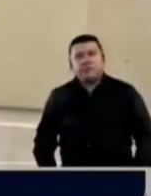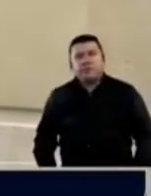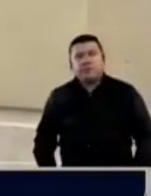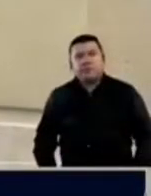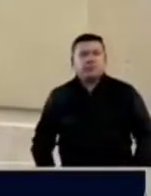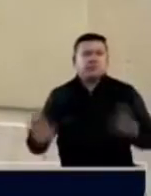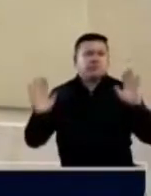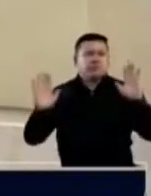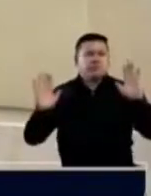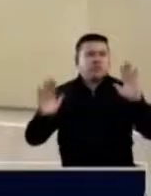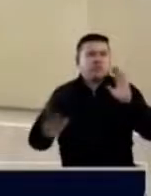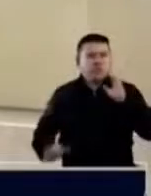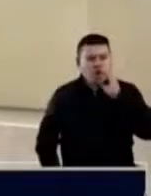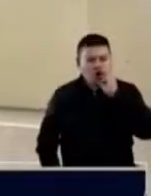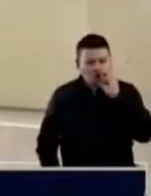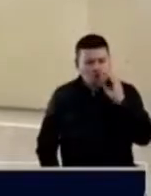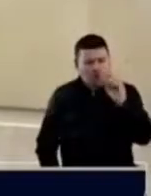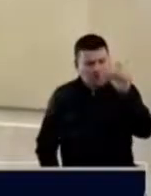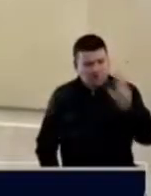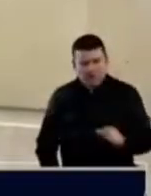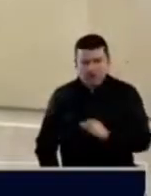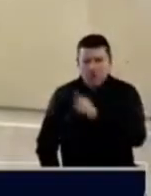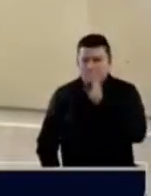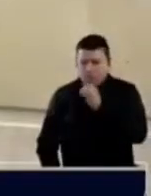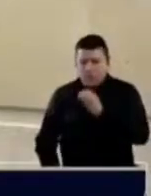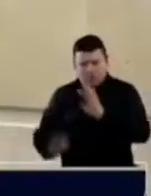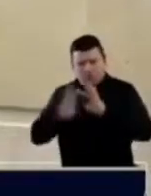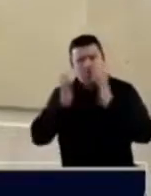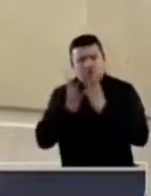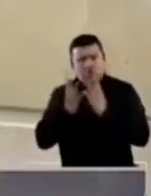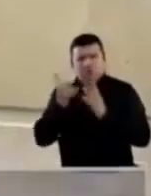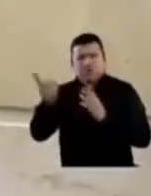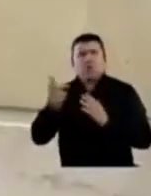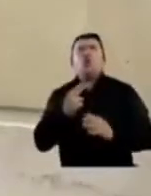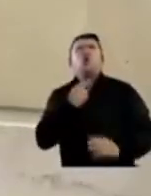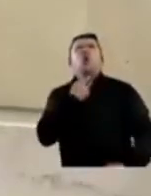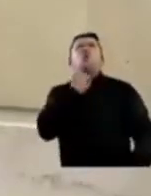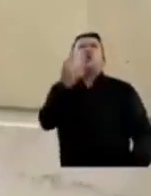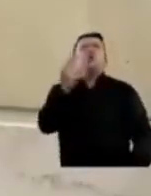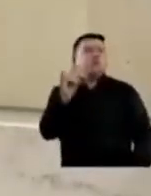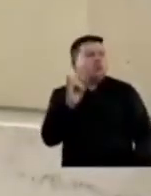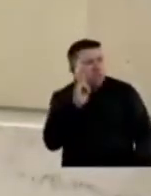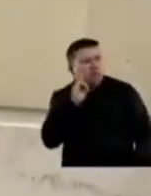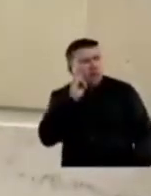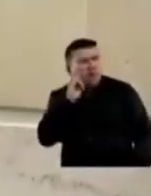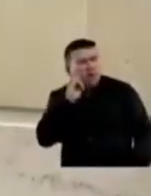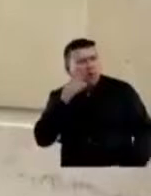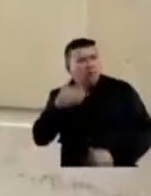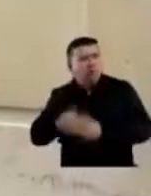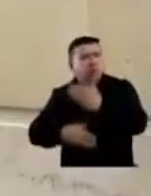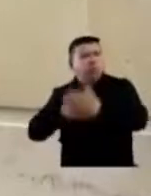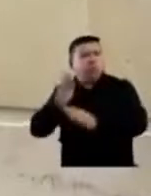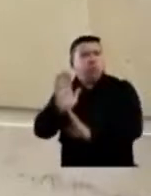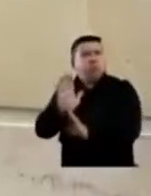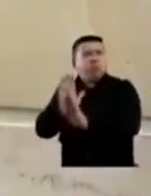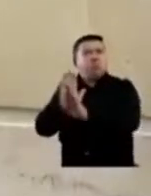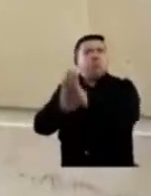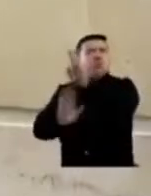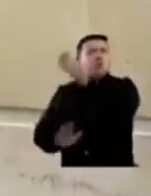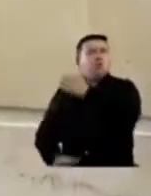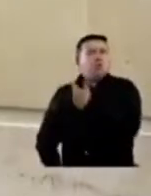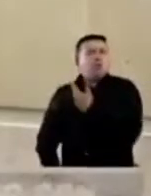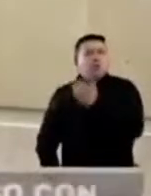algunos alcaldes del departamento del Chocó estaban ejecutando acciones de corrupción con recursos del